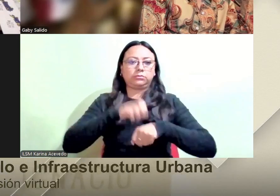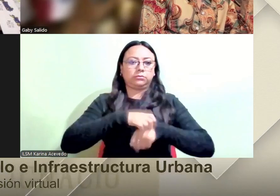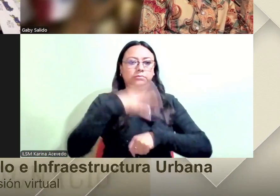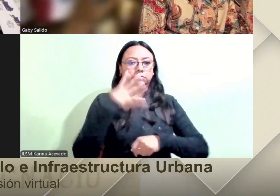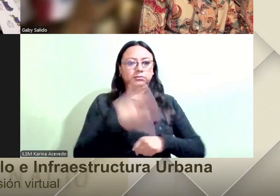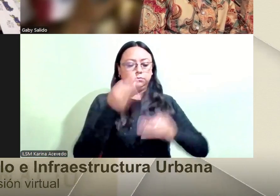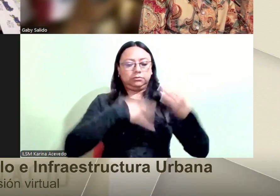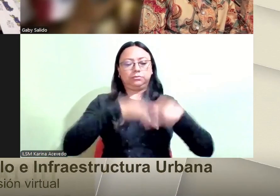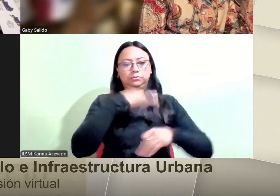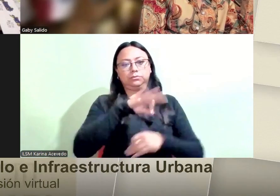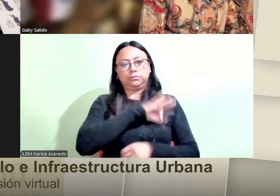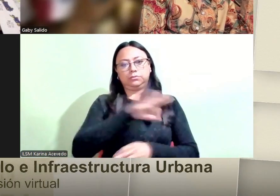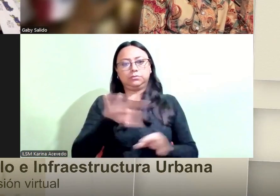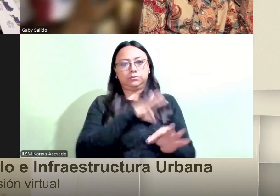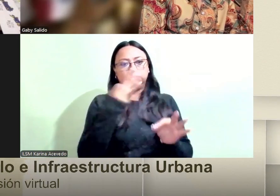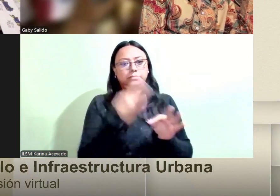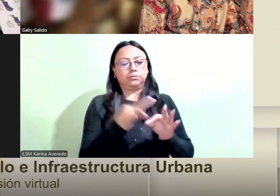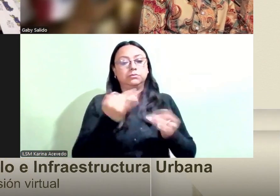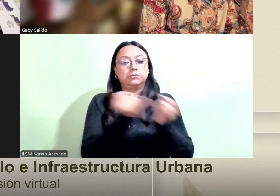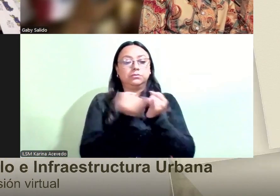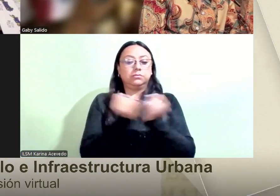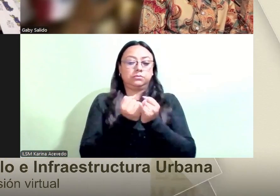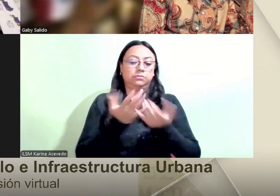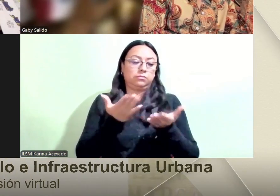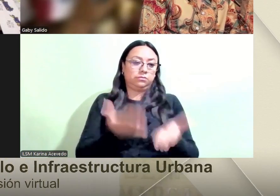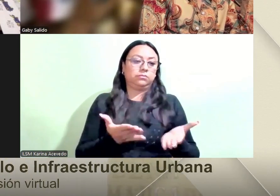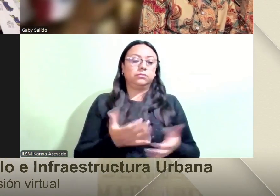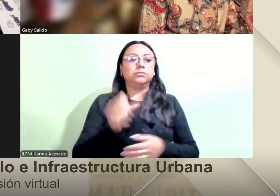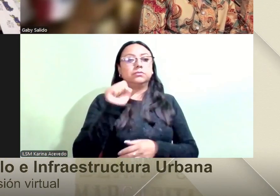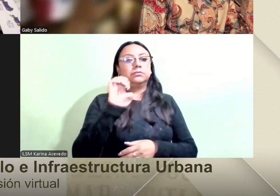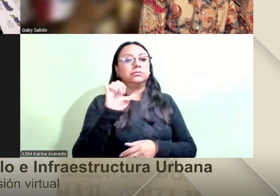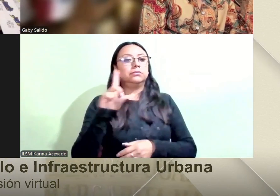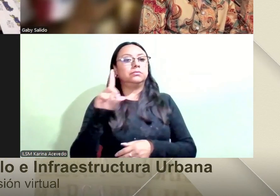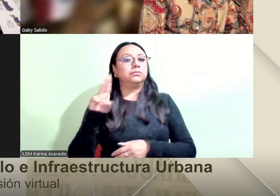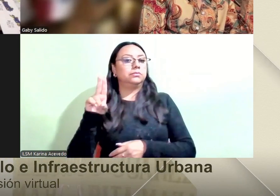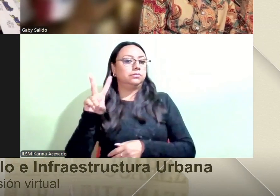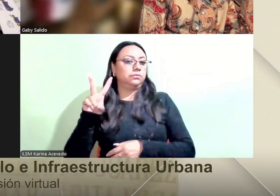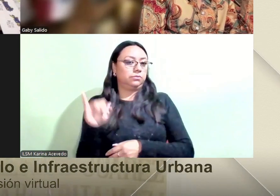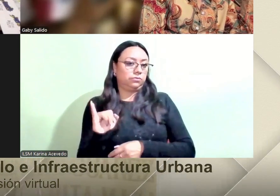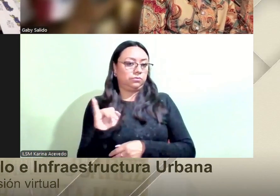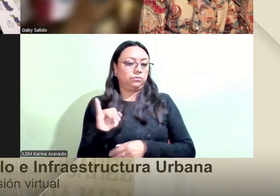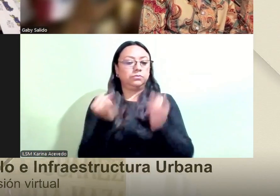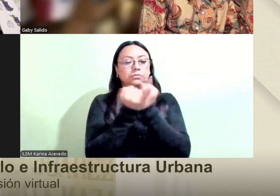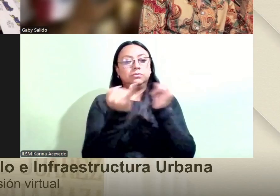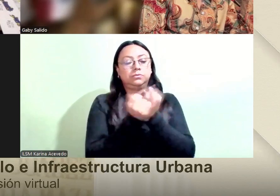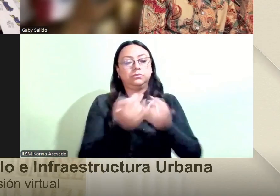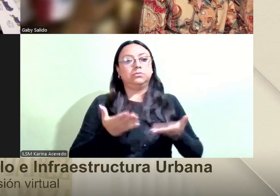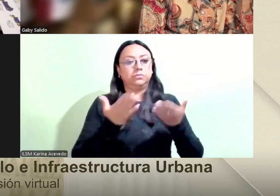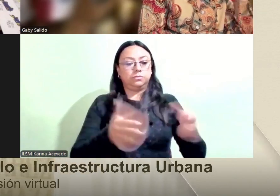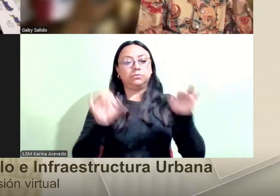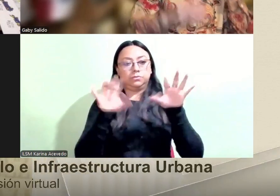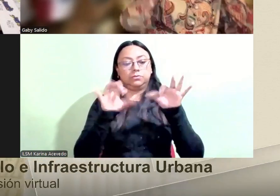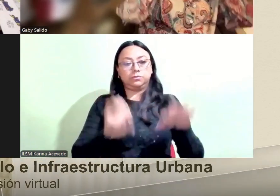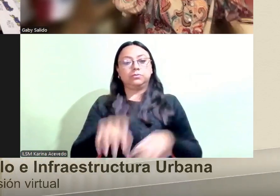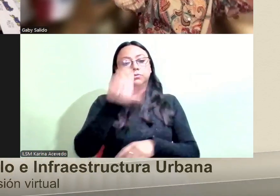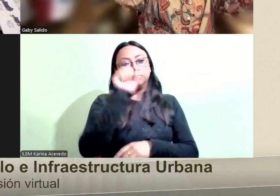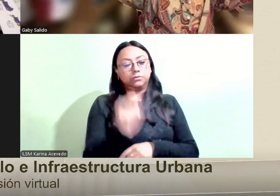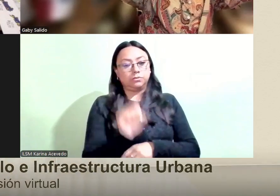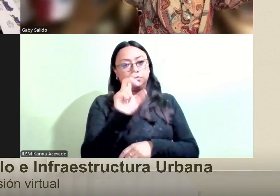aplicable. Además, se señala que la Secretaría de Desarrollo Urbano y Vivienda, al emitir la opinión en el oficio S34 CEDUBI